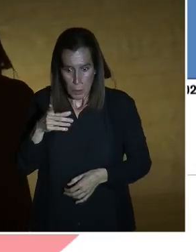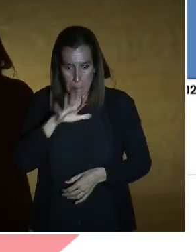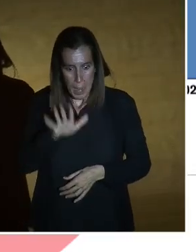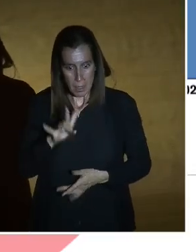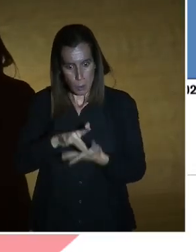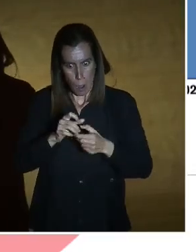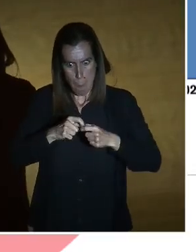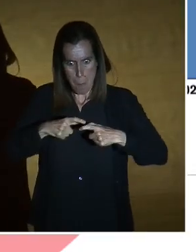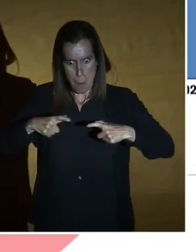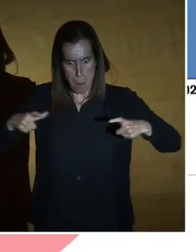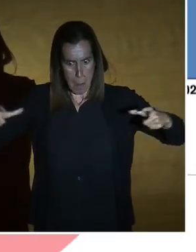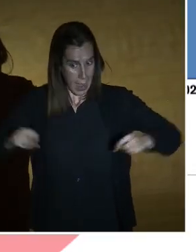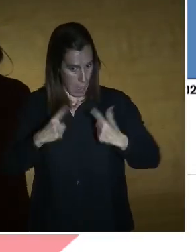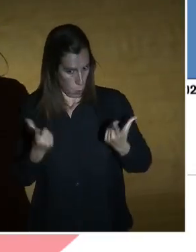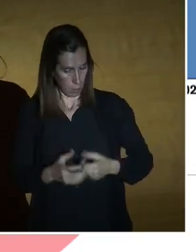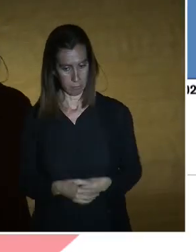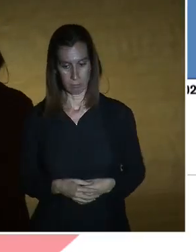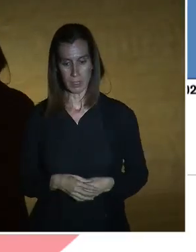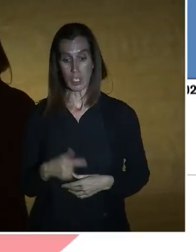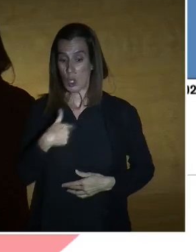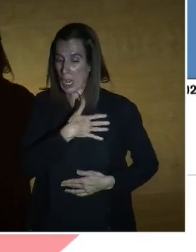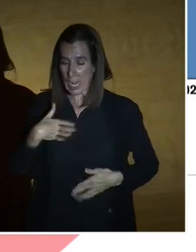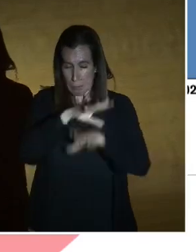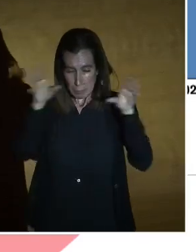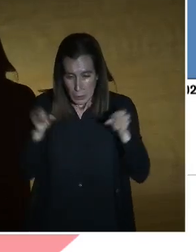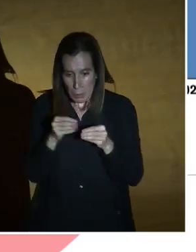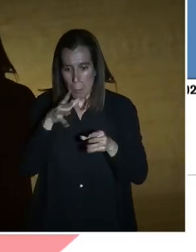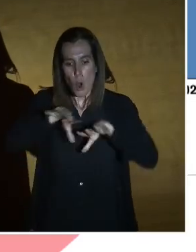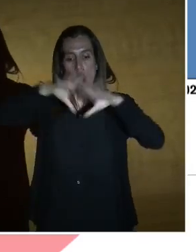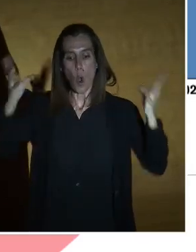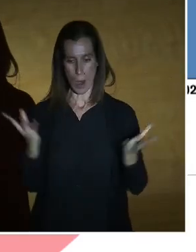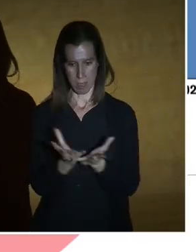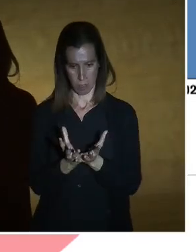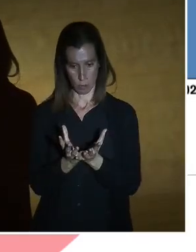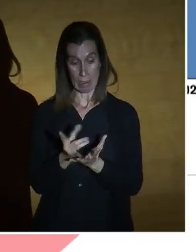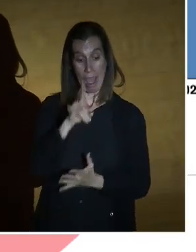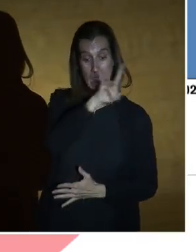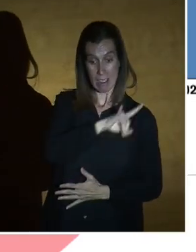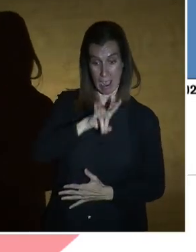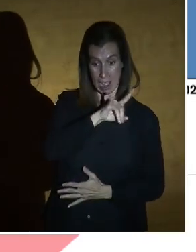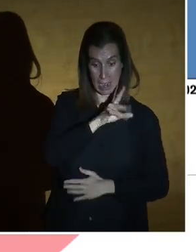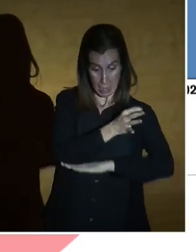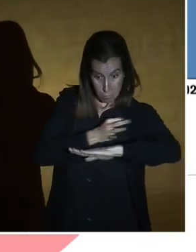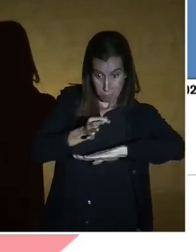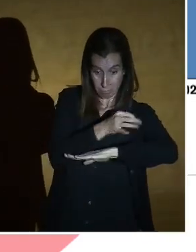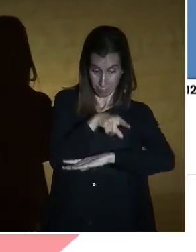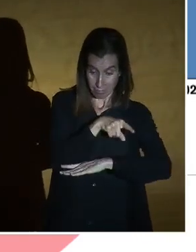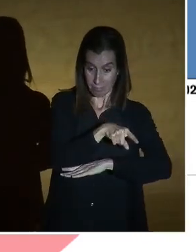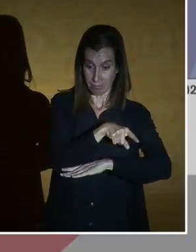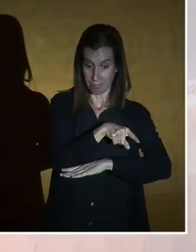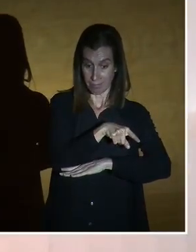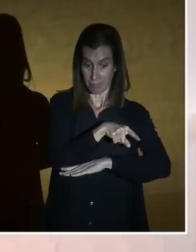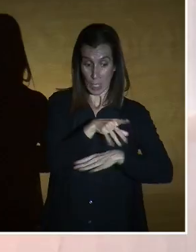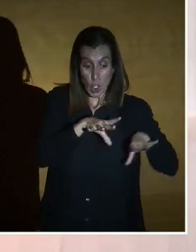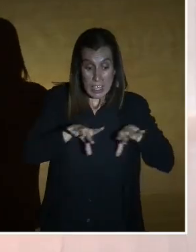que pensamos. Pues bueno, todo esto lo que quería enlazar también es por esa globalización. Canarias es un archipiélago, es